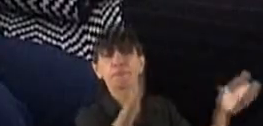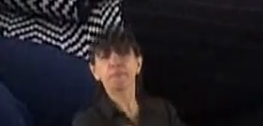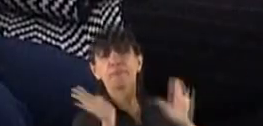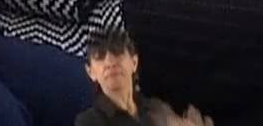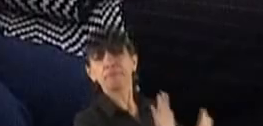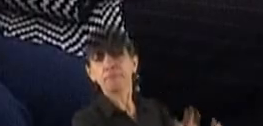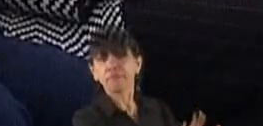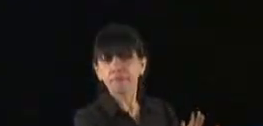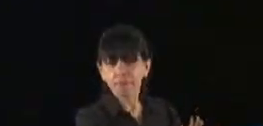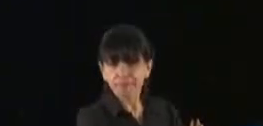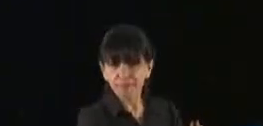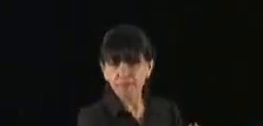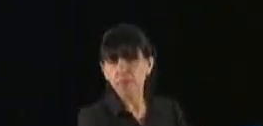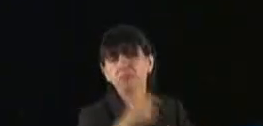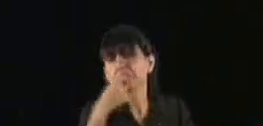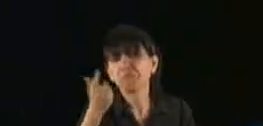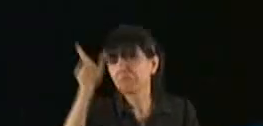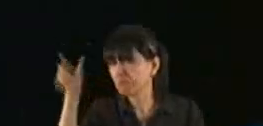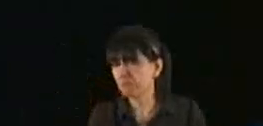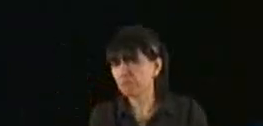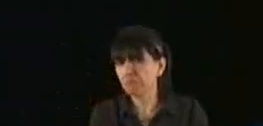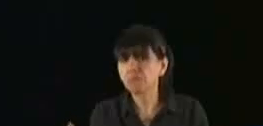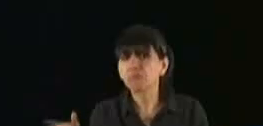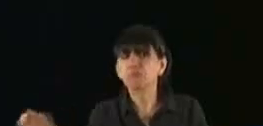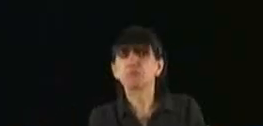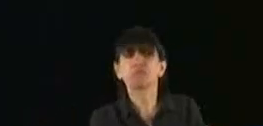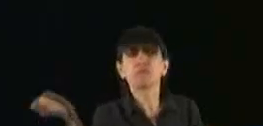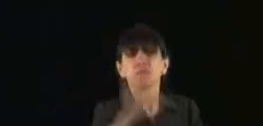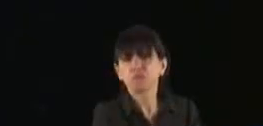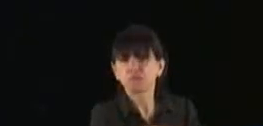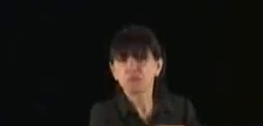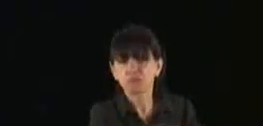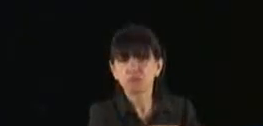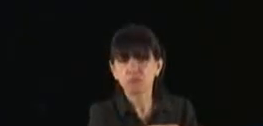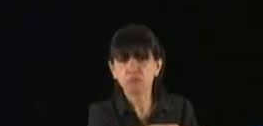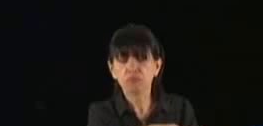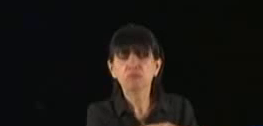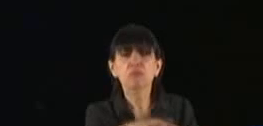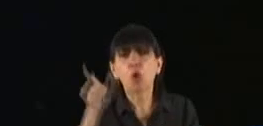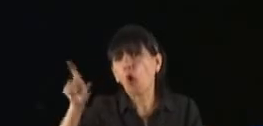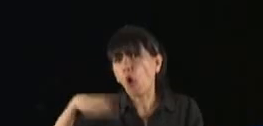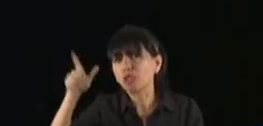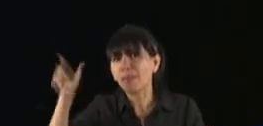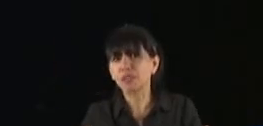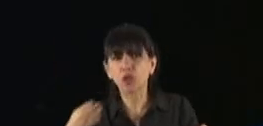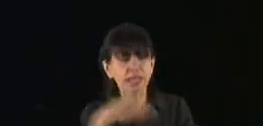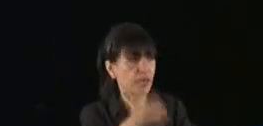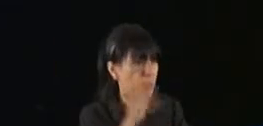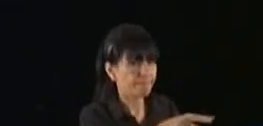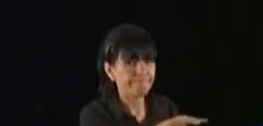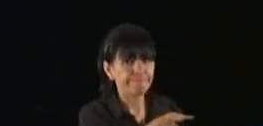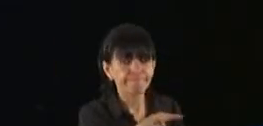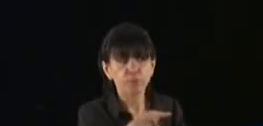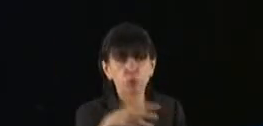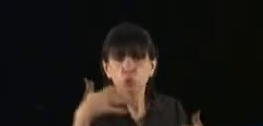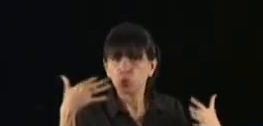donde uno entraba y se enfrentaba con las peores imágenes, y tratar